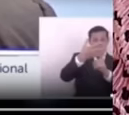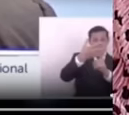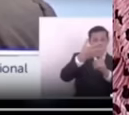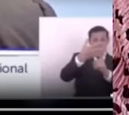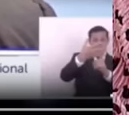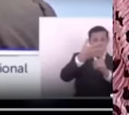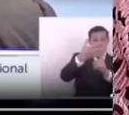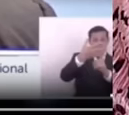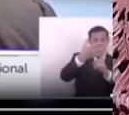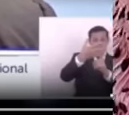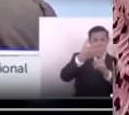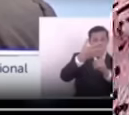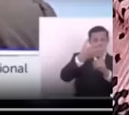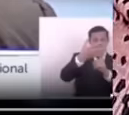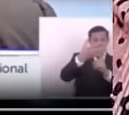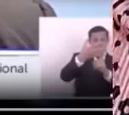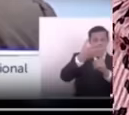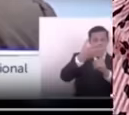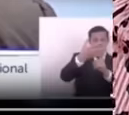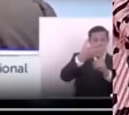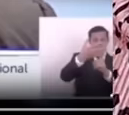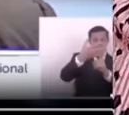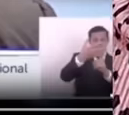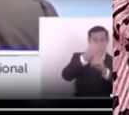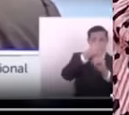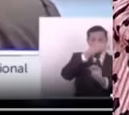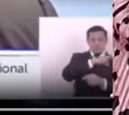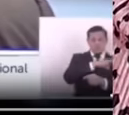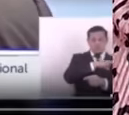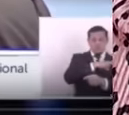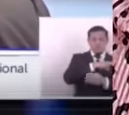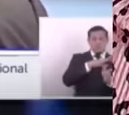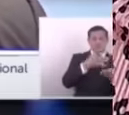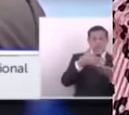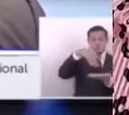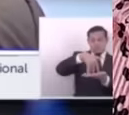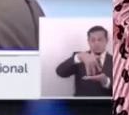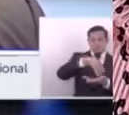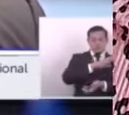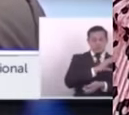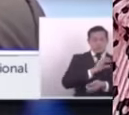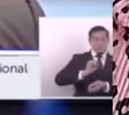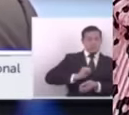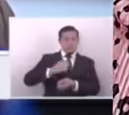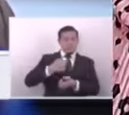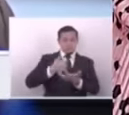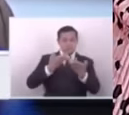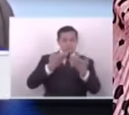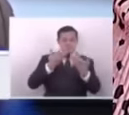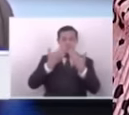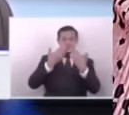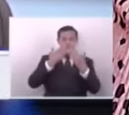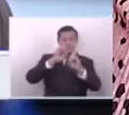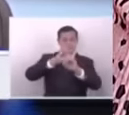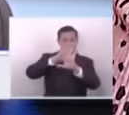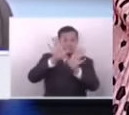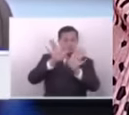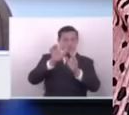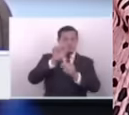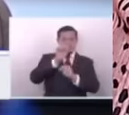siempre seremos pues la gata que llora por todo. Así es que, población salvadoreña, yo quiero dejar claro que